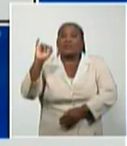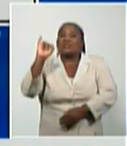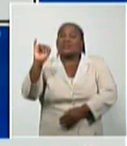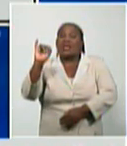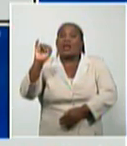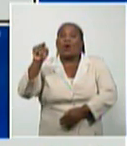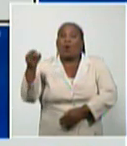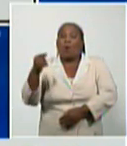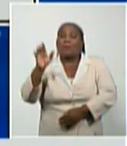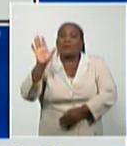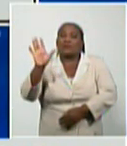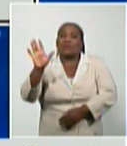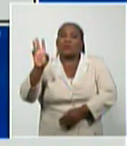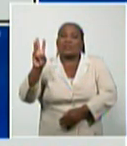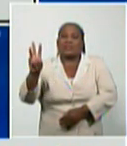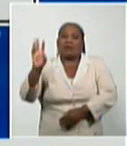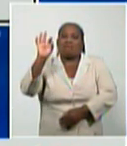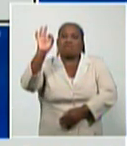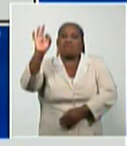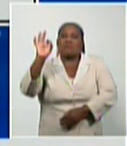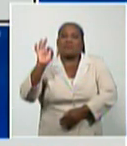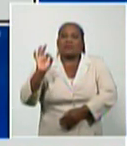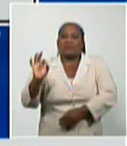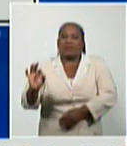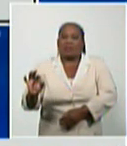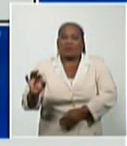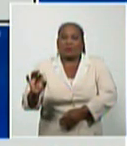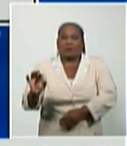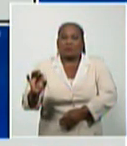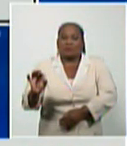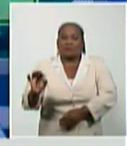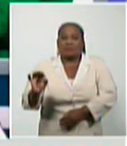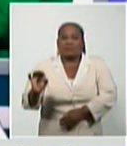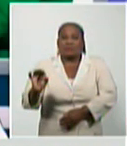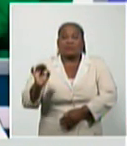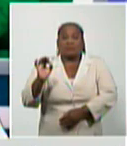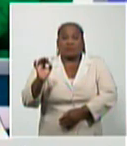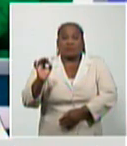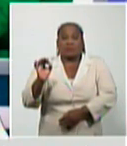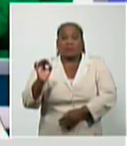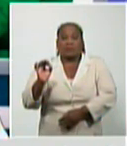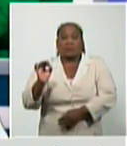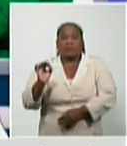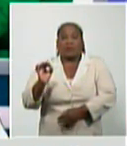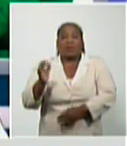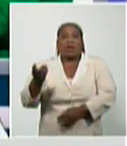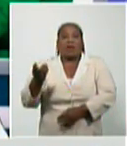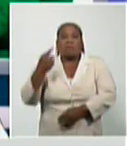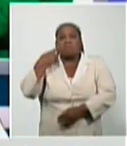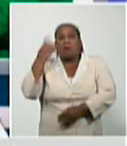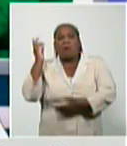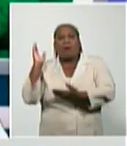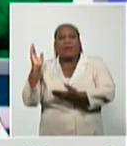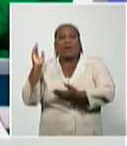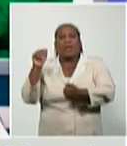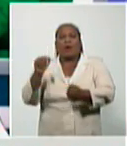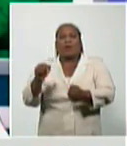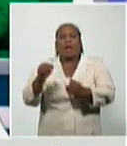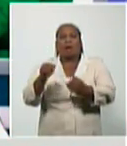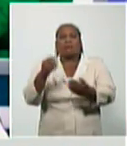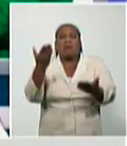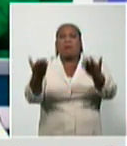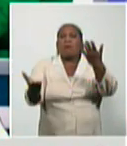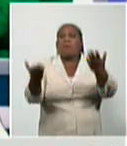6,53%. No sé si llegaría una pantalla que elaboramos donde se compara el mundo